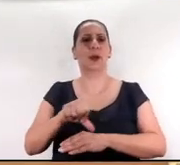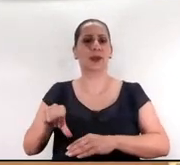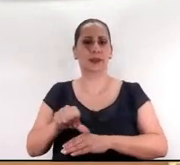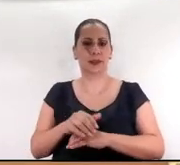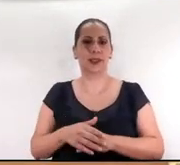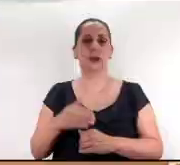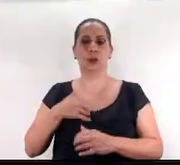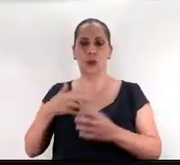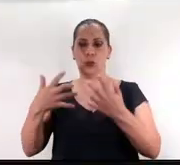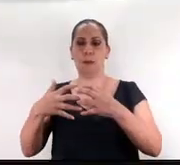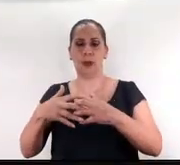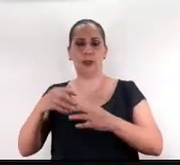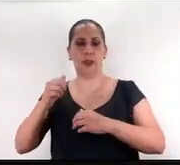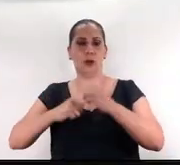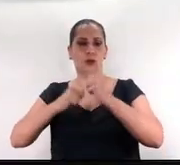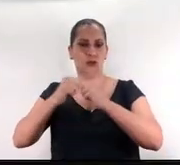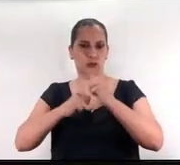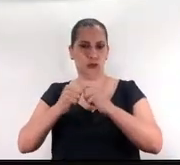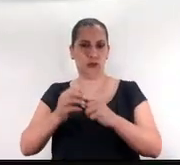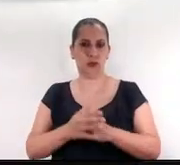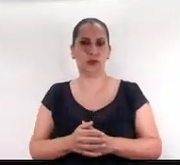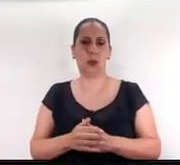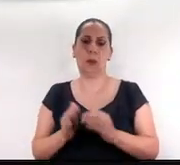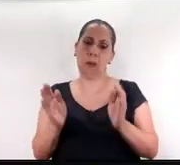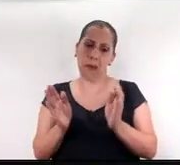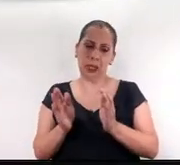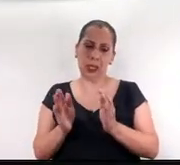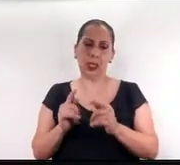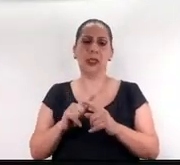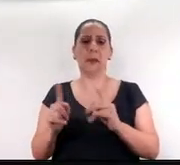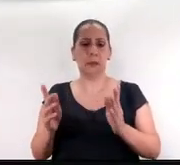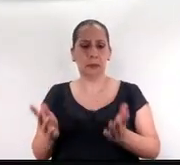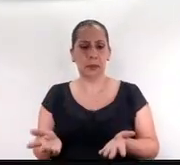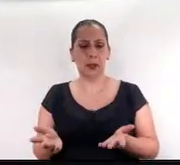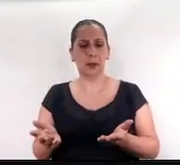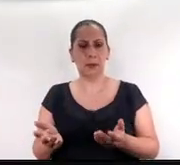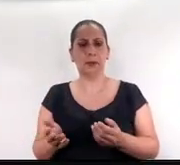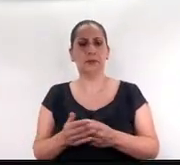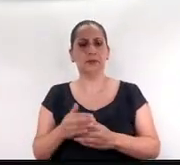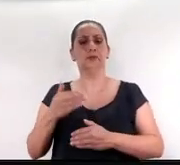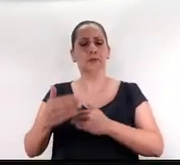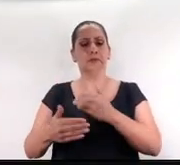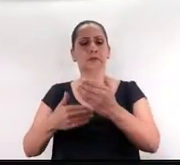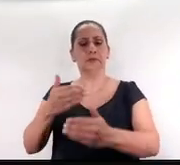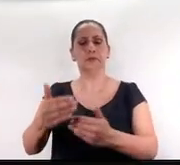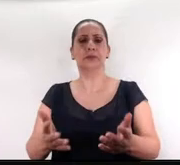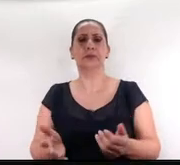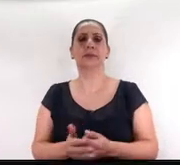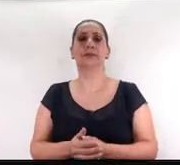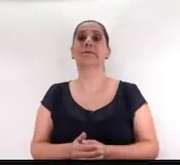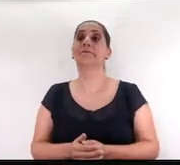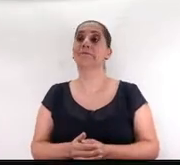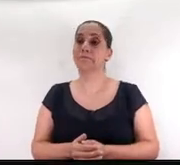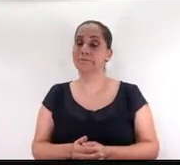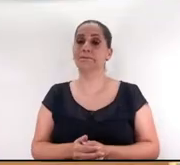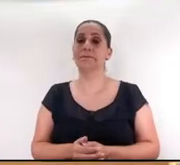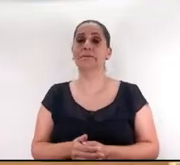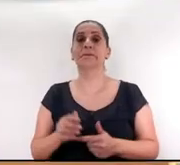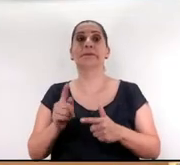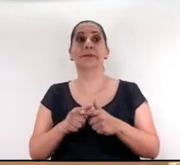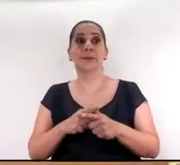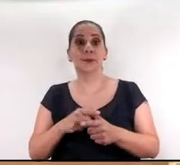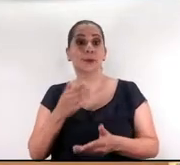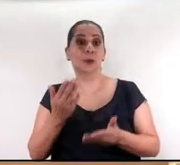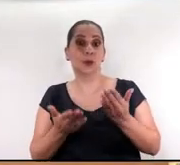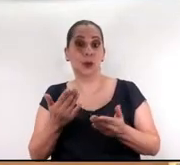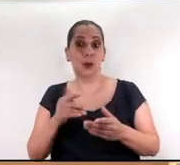que tiene una empresa de construcción pequeña, pero que va saliendo adelante. Bueno, entonces, pues posiblemente